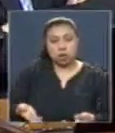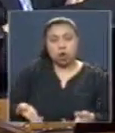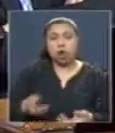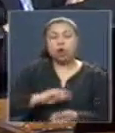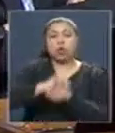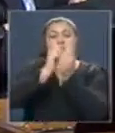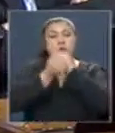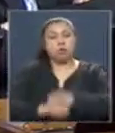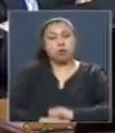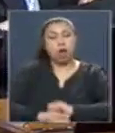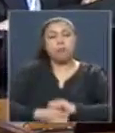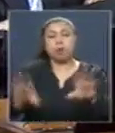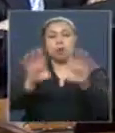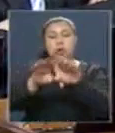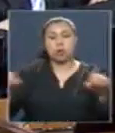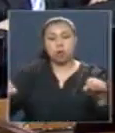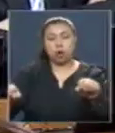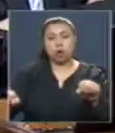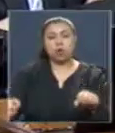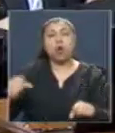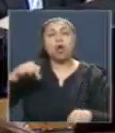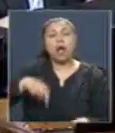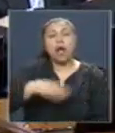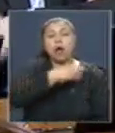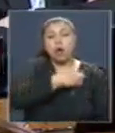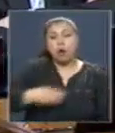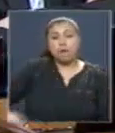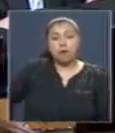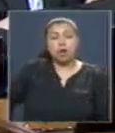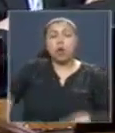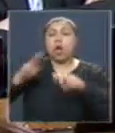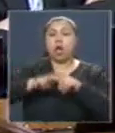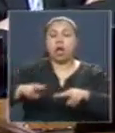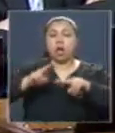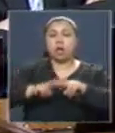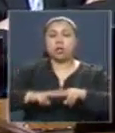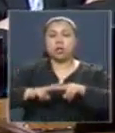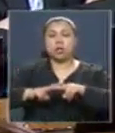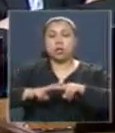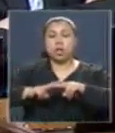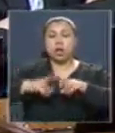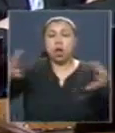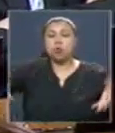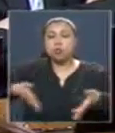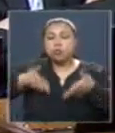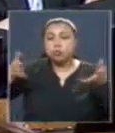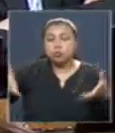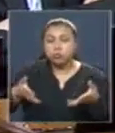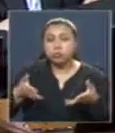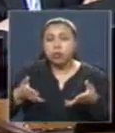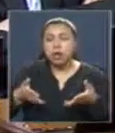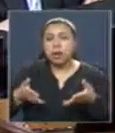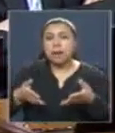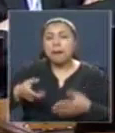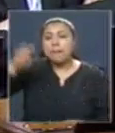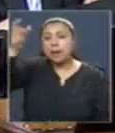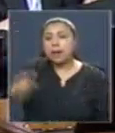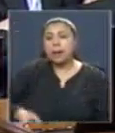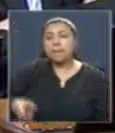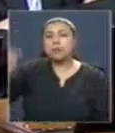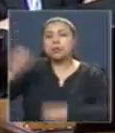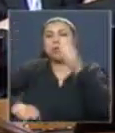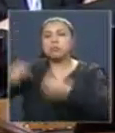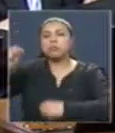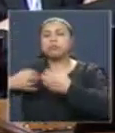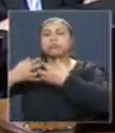modificaciones y con el acuerdo que llegamos con el gobierno es generar incentivos para que el empresario no retire